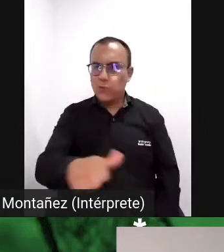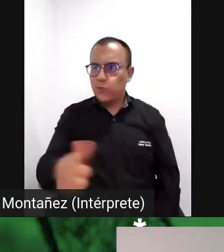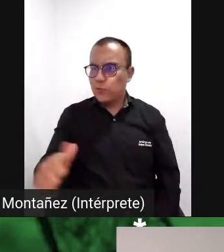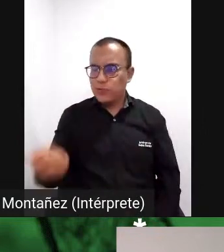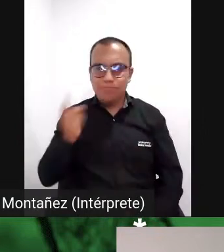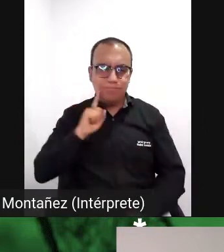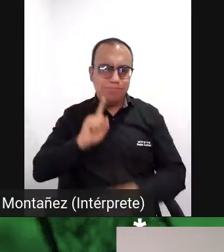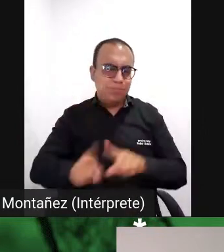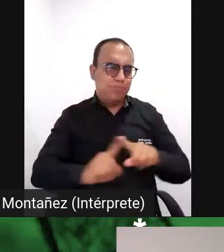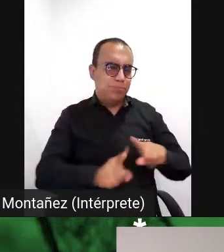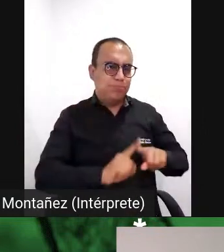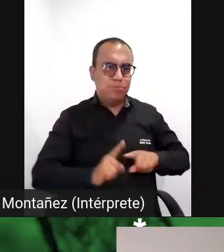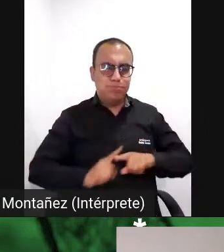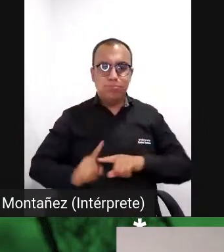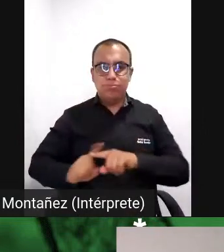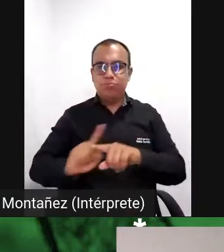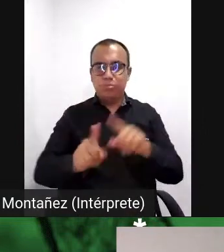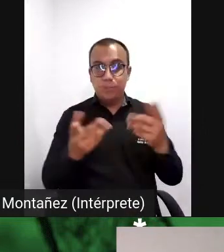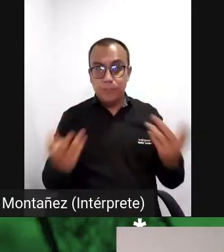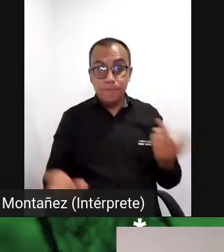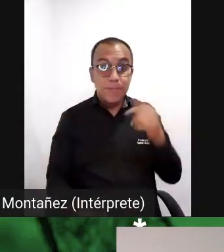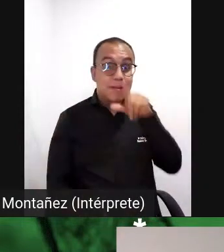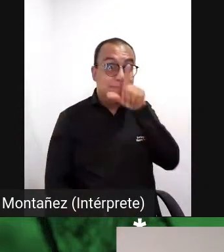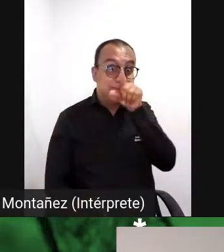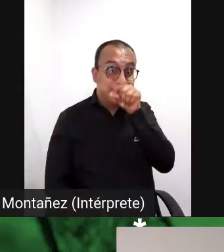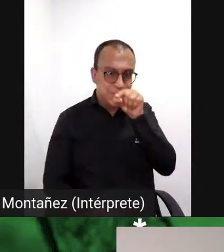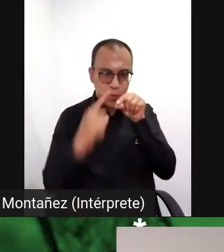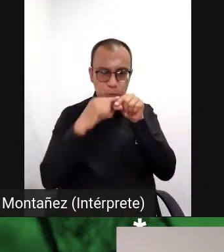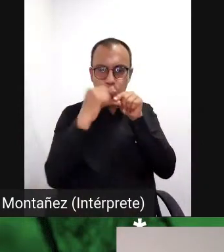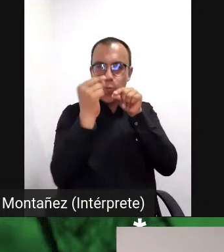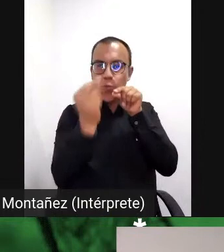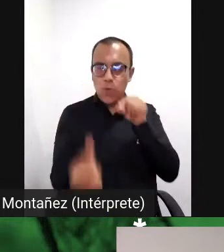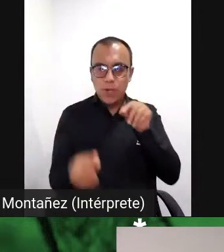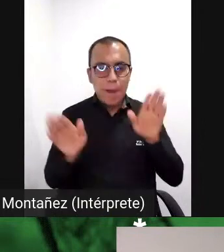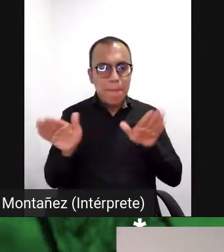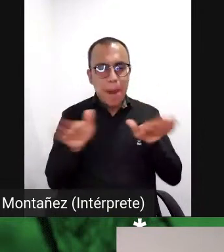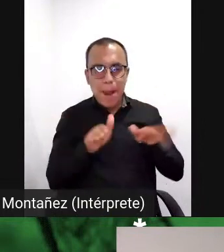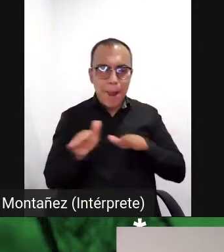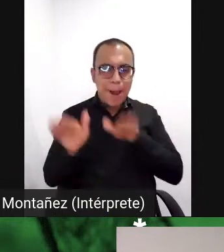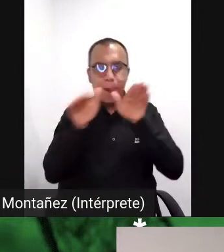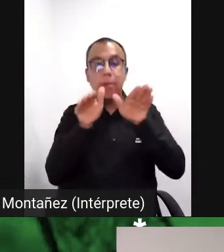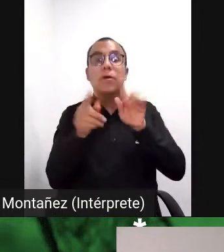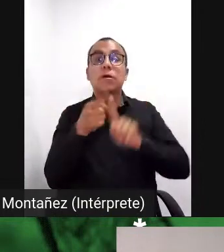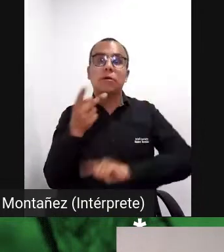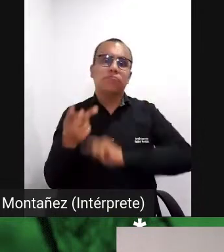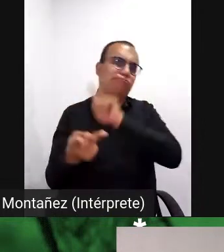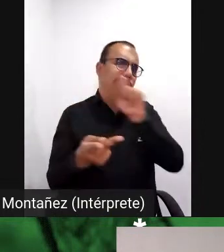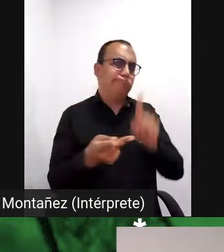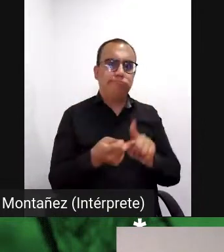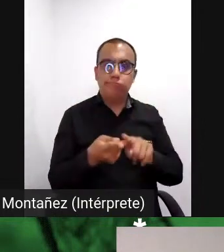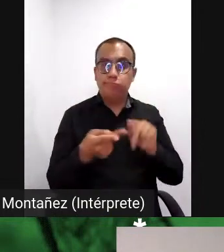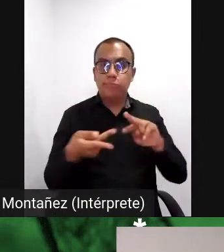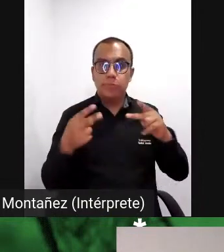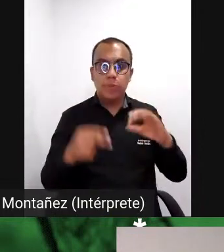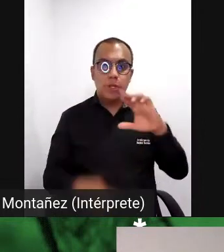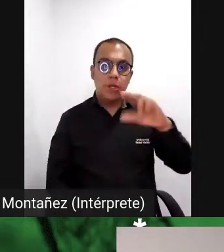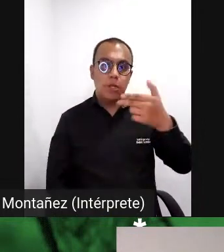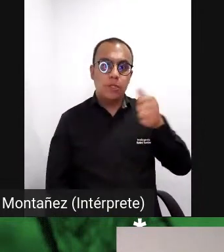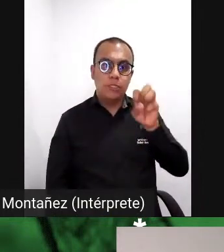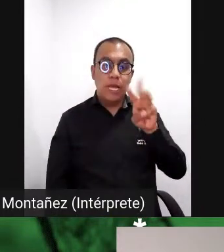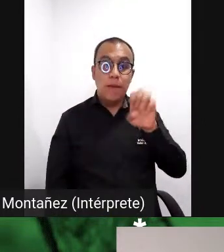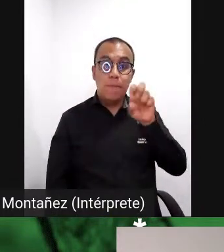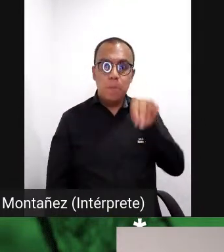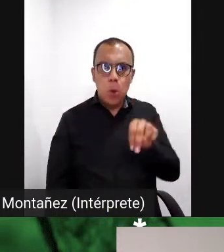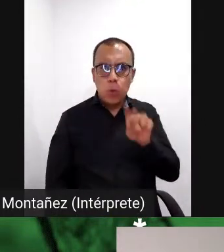diversa, o sea, desde ese colibrí tan raro que podemos ver hasta, no sé, o el chamón, que es un pájaro que mucha